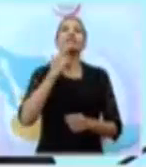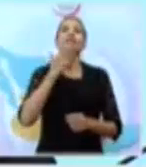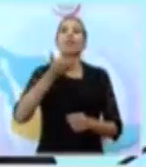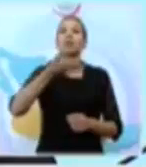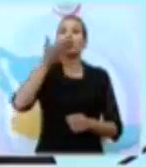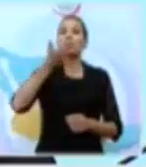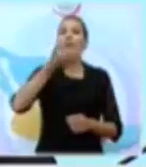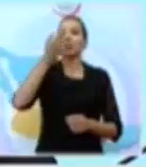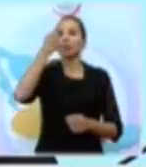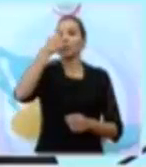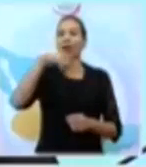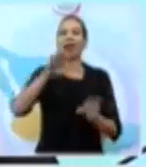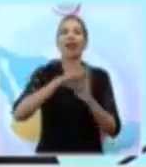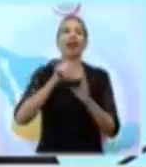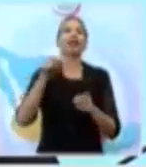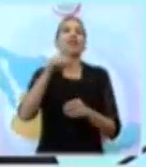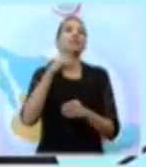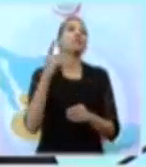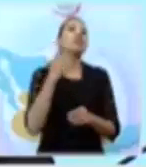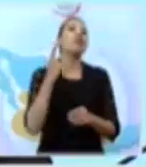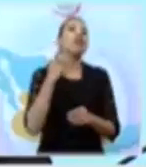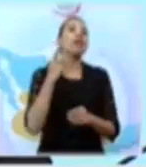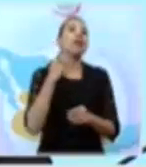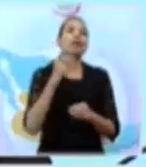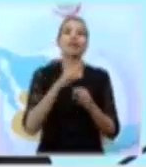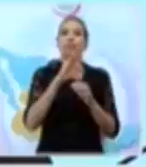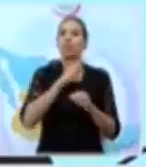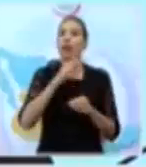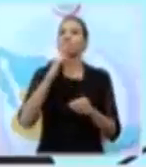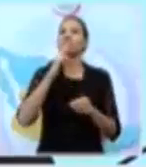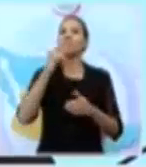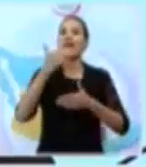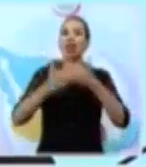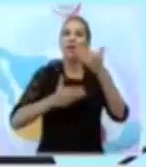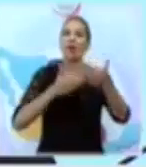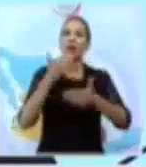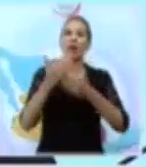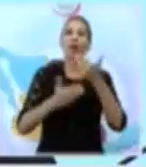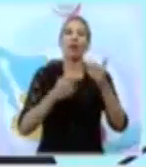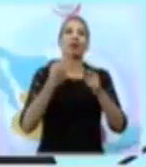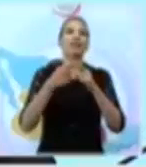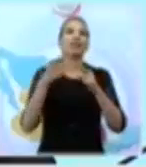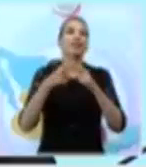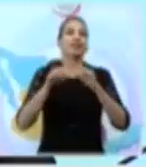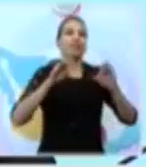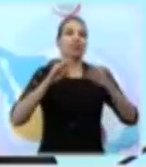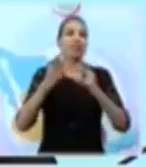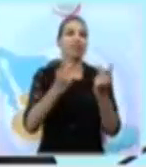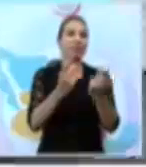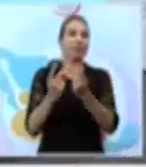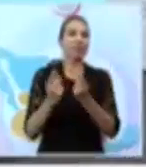práctica parlamentaria que nos guíe para tener una dinámica mejor y